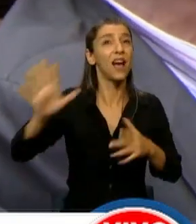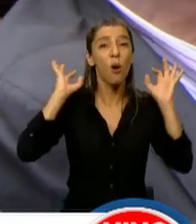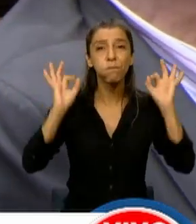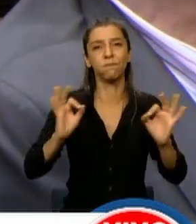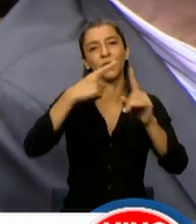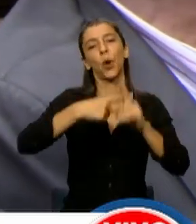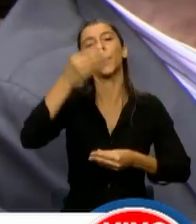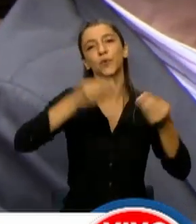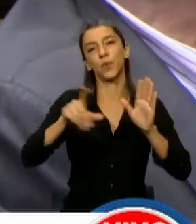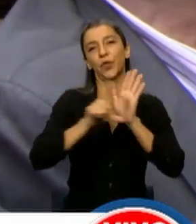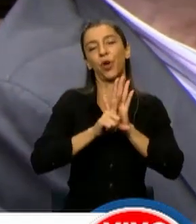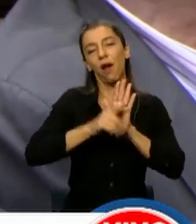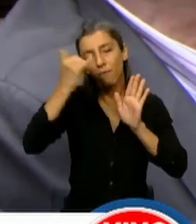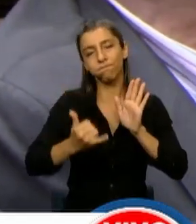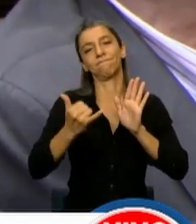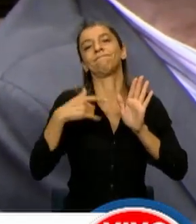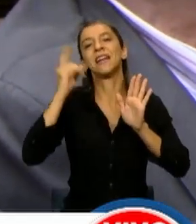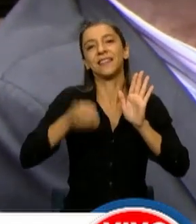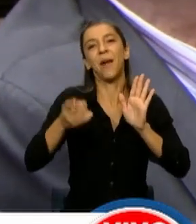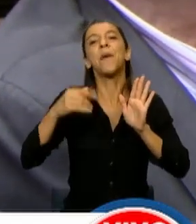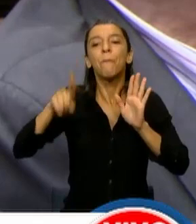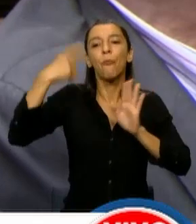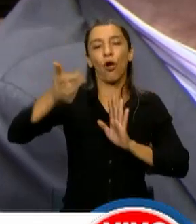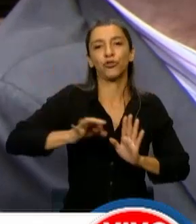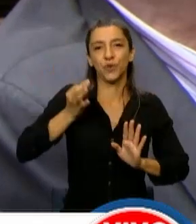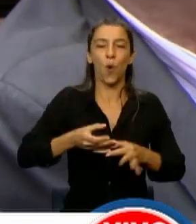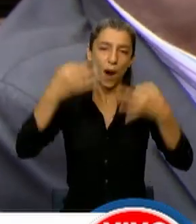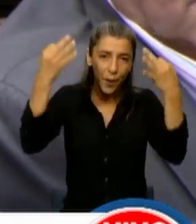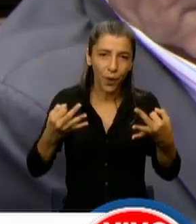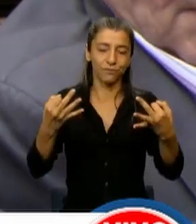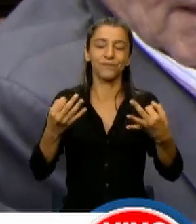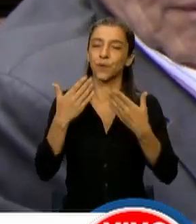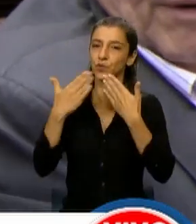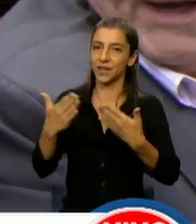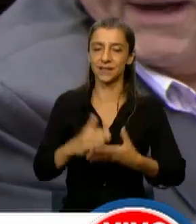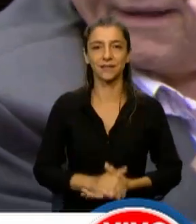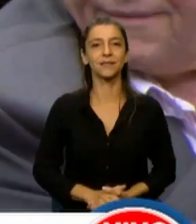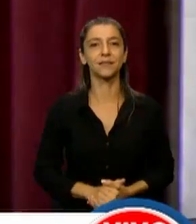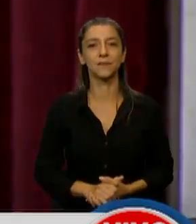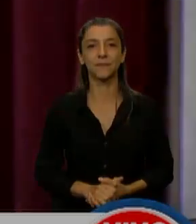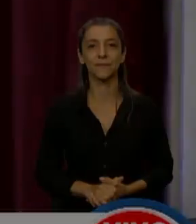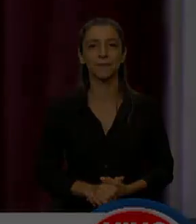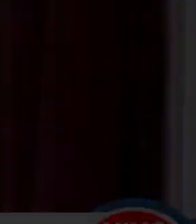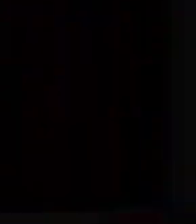argentinos tengan una muy buena ley de presupuesto para el año que viene. Muchas gracias, presidente. Gracias, diputado Casareto.